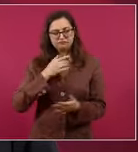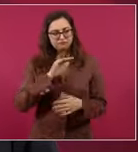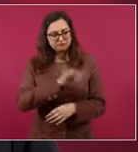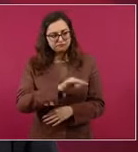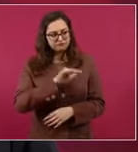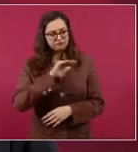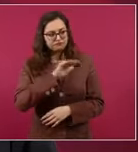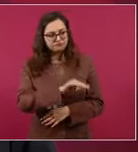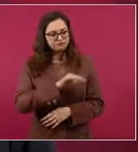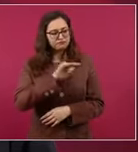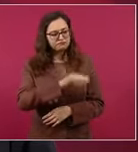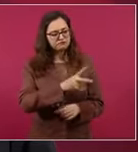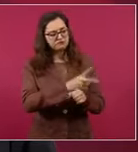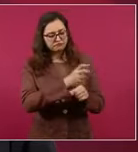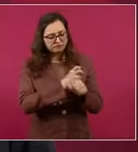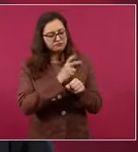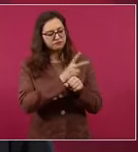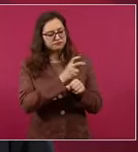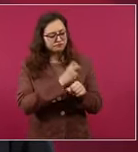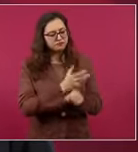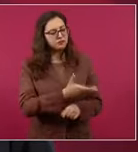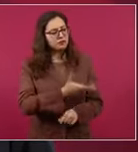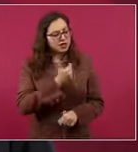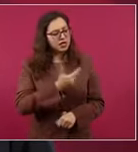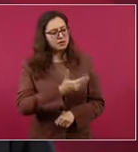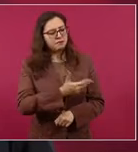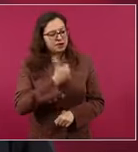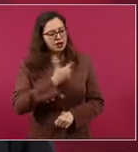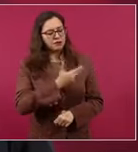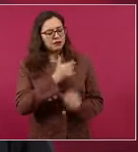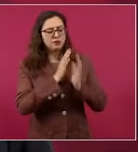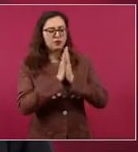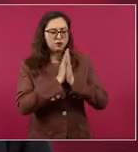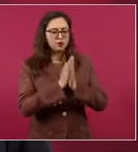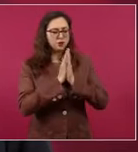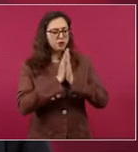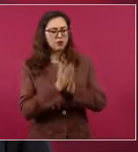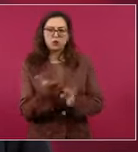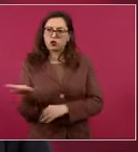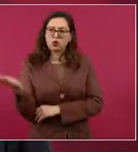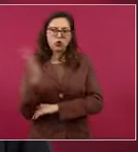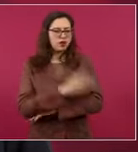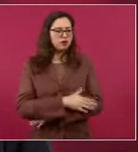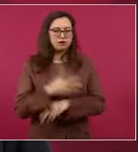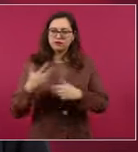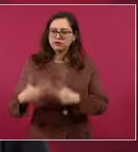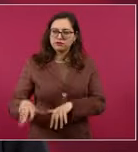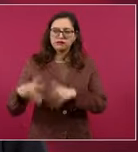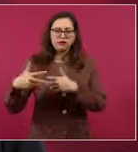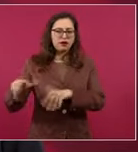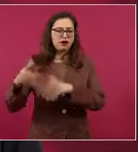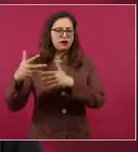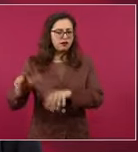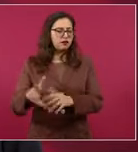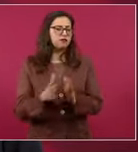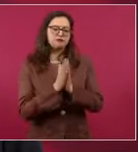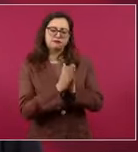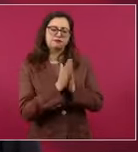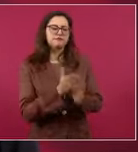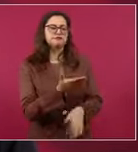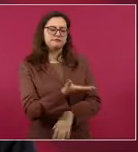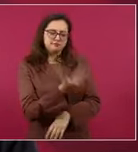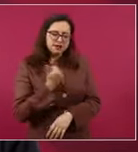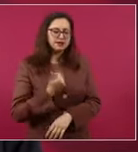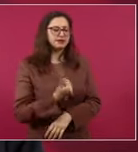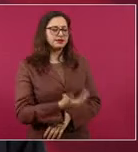debía yo de asistir y estar en todo el desfile cívico, militar